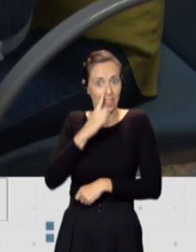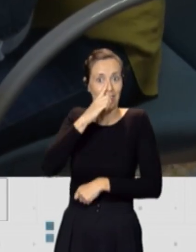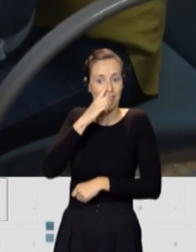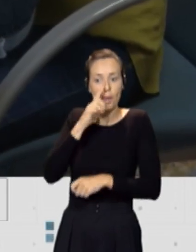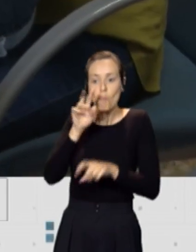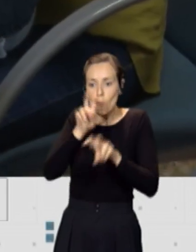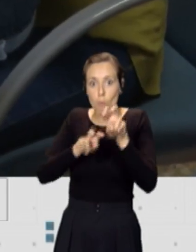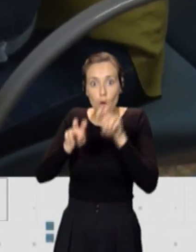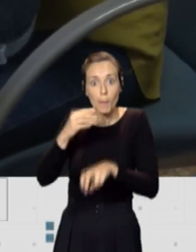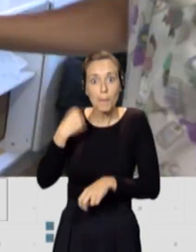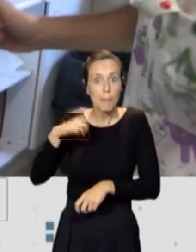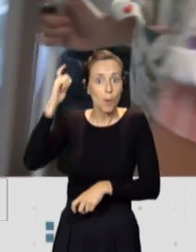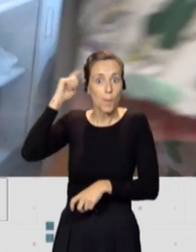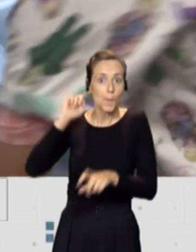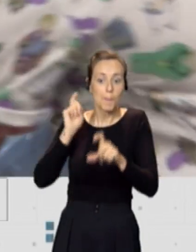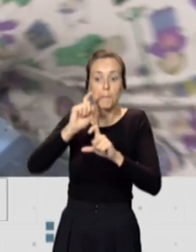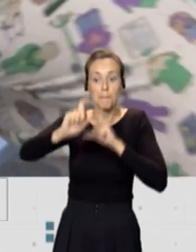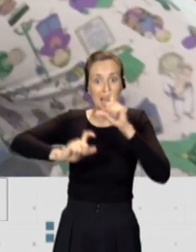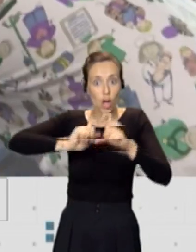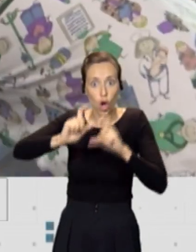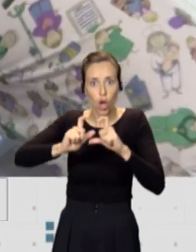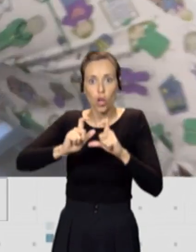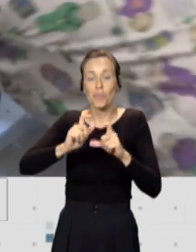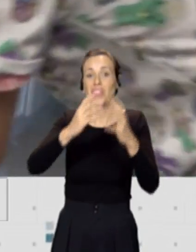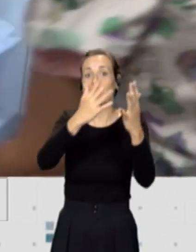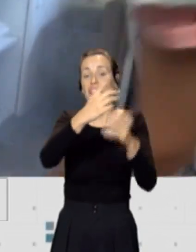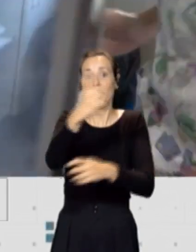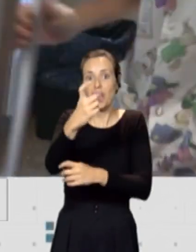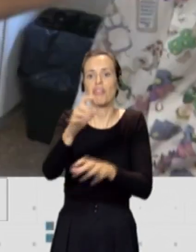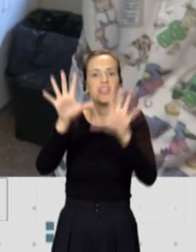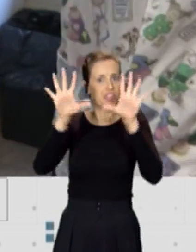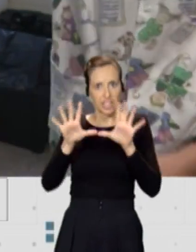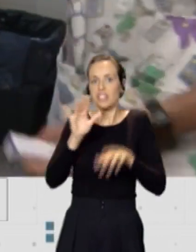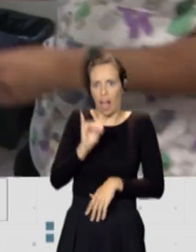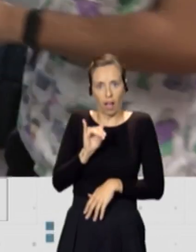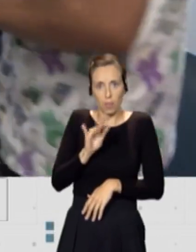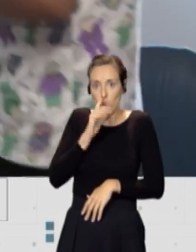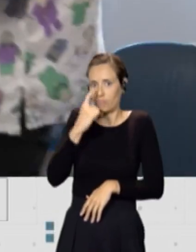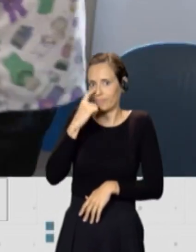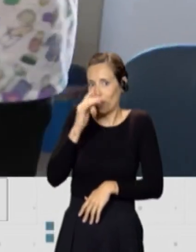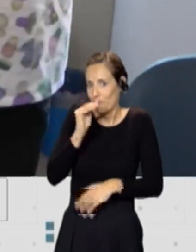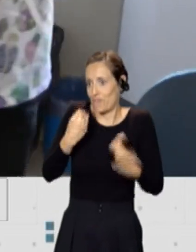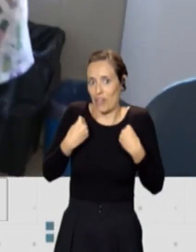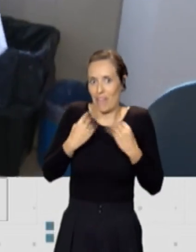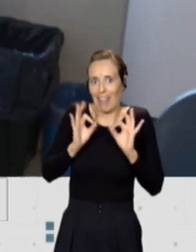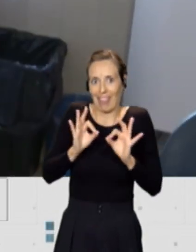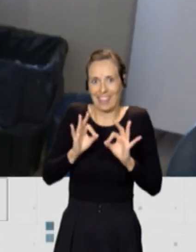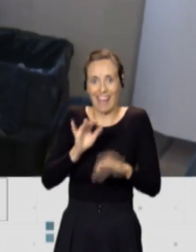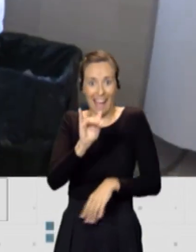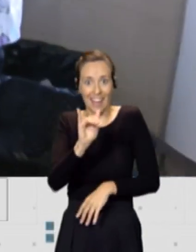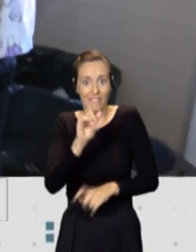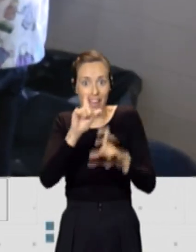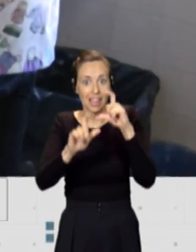10 de 100 encontraremos el meningococo, esta bacteria, porque vive habitualmente ahí en la nasofaringe, ¿no? Pero en algunas personas no